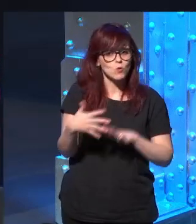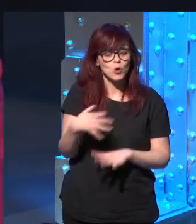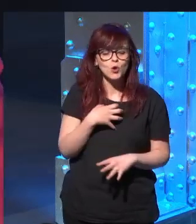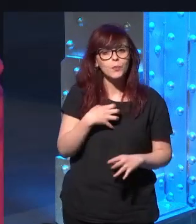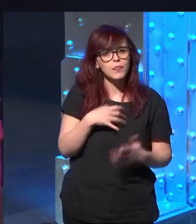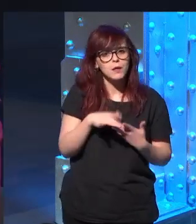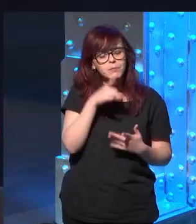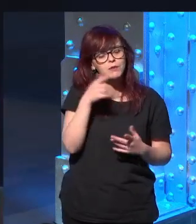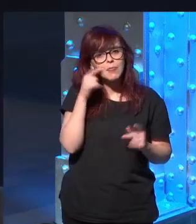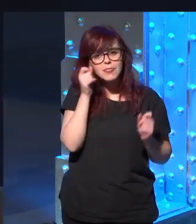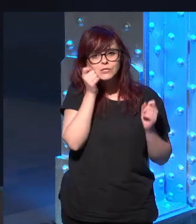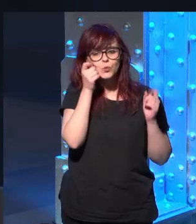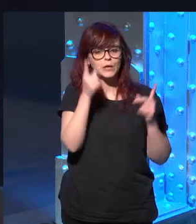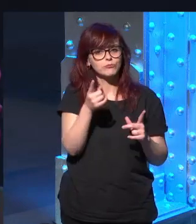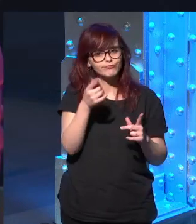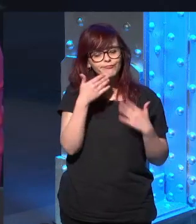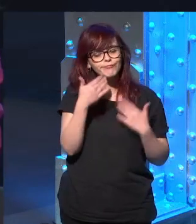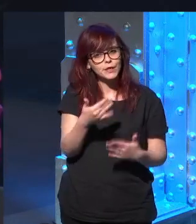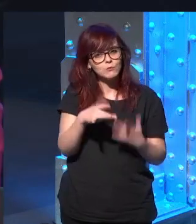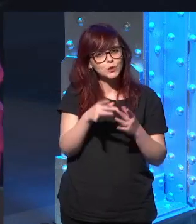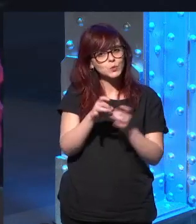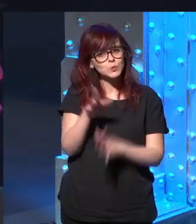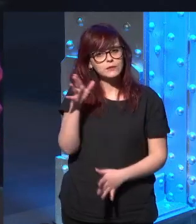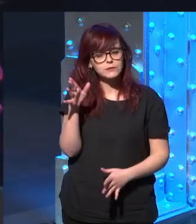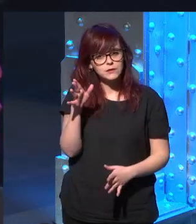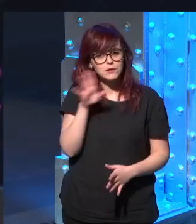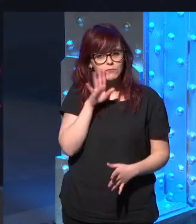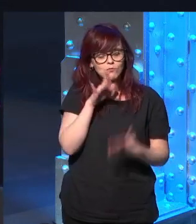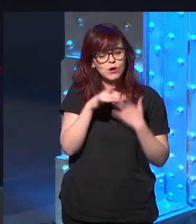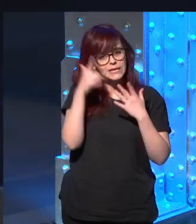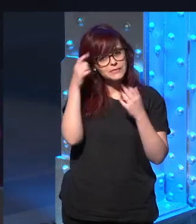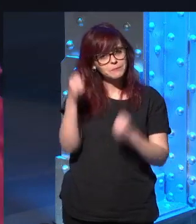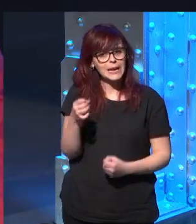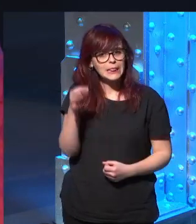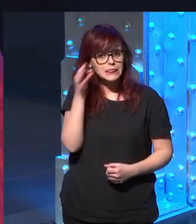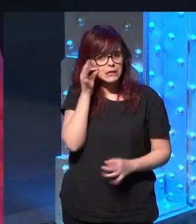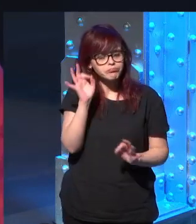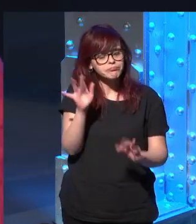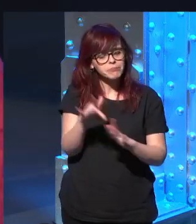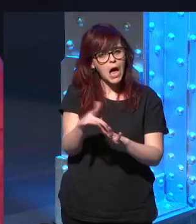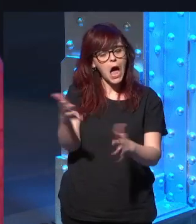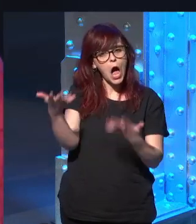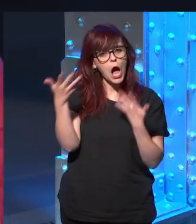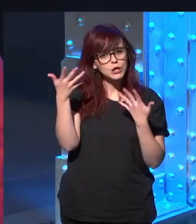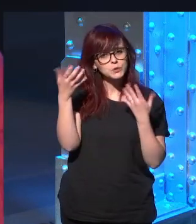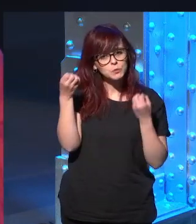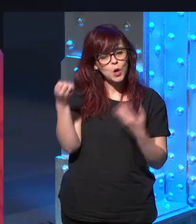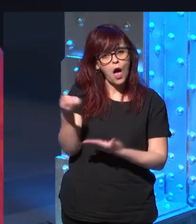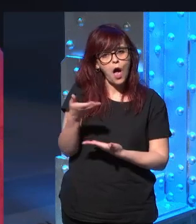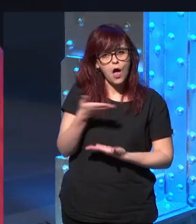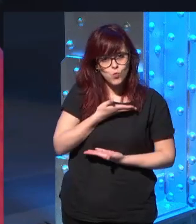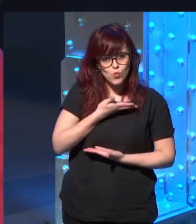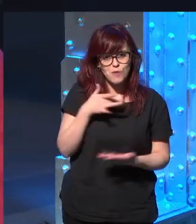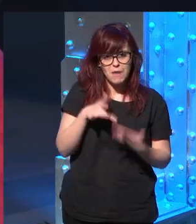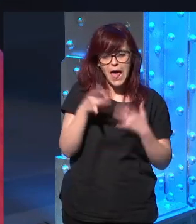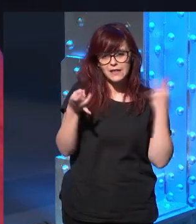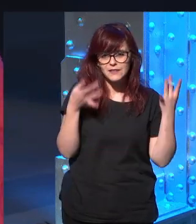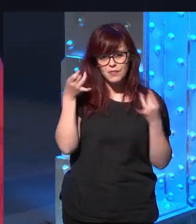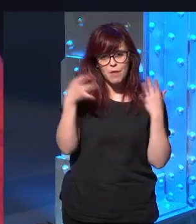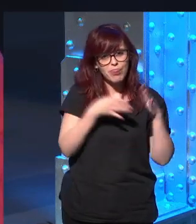descubierto, he tenido la suerte, digamos, de estar en manos de expertas que me han ayudado a hacer